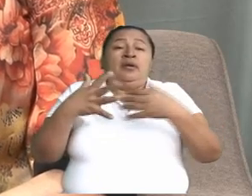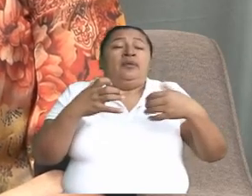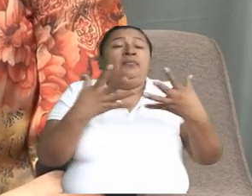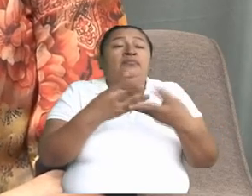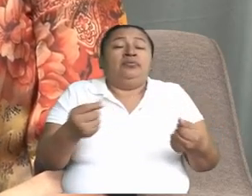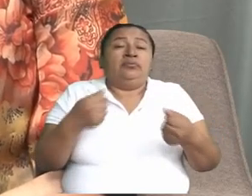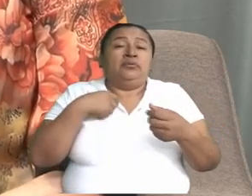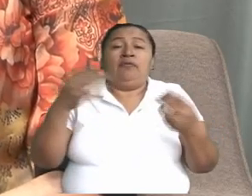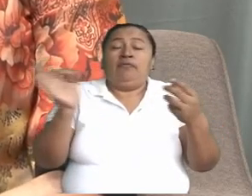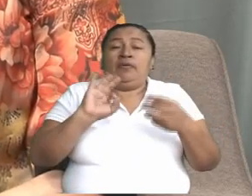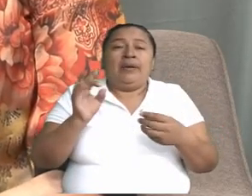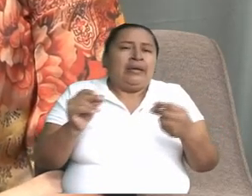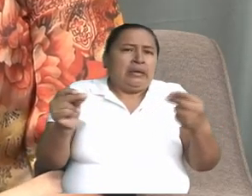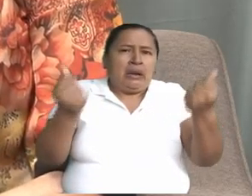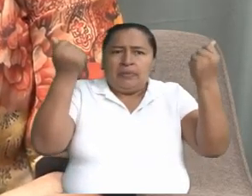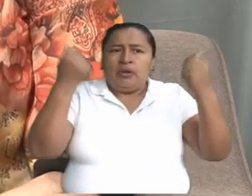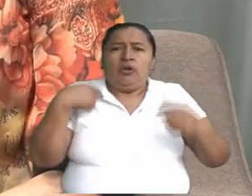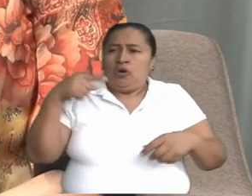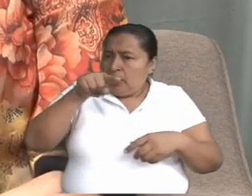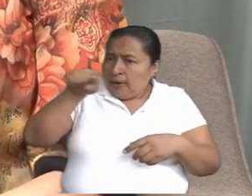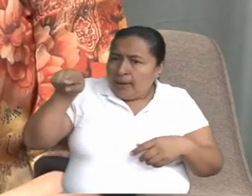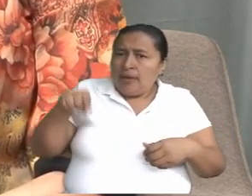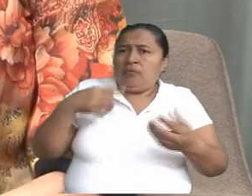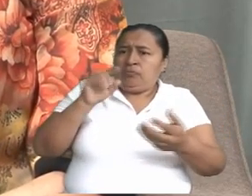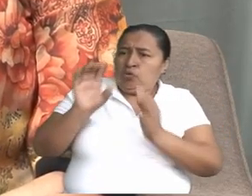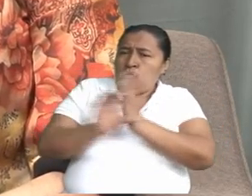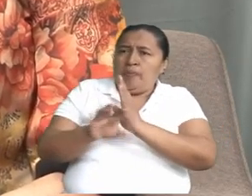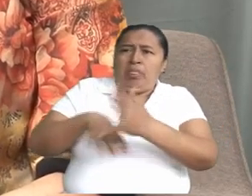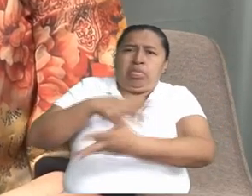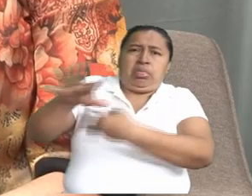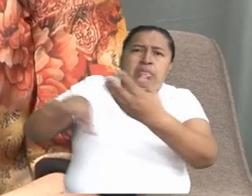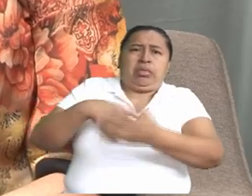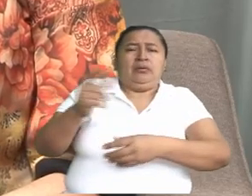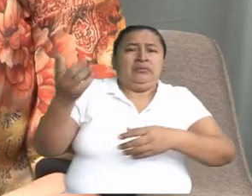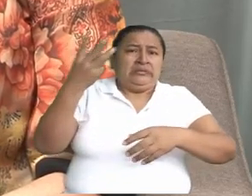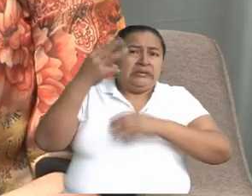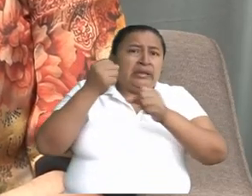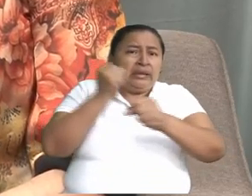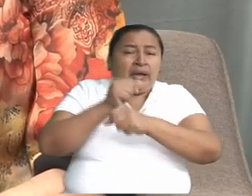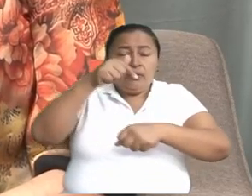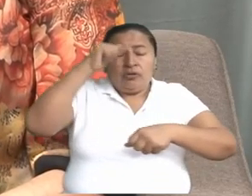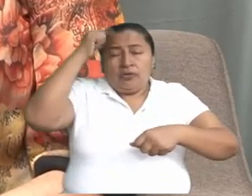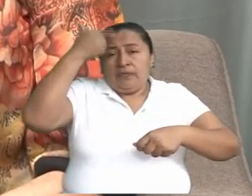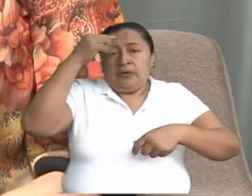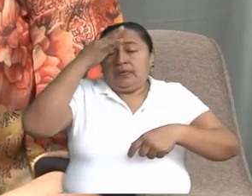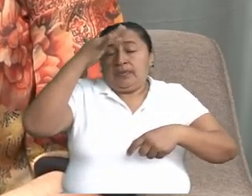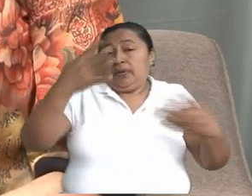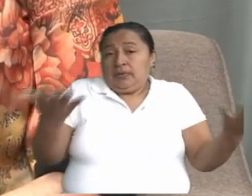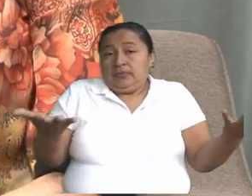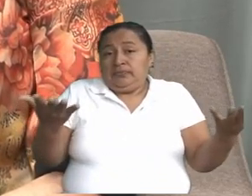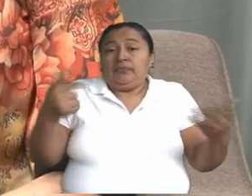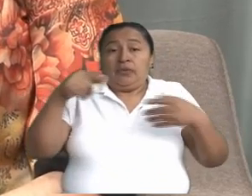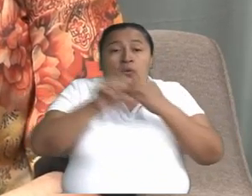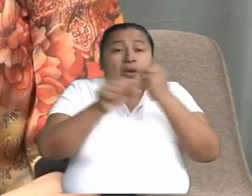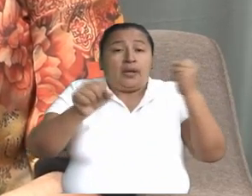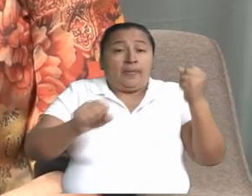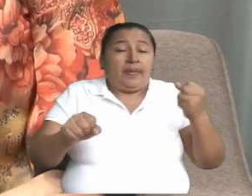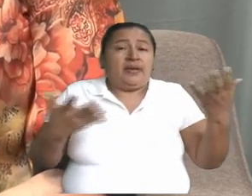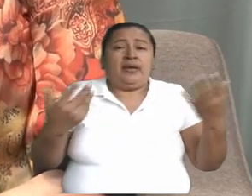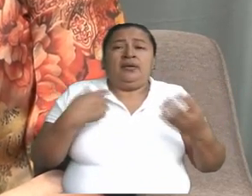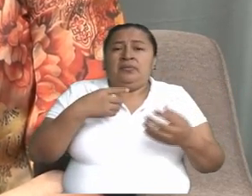fondo lo que descompusieron por más de 30 años de gobiernos neoliberales. Una campaña